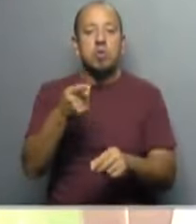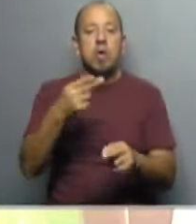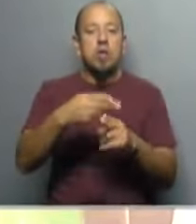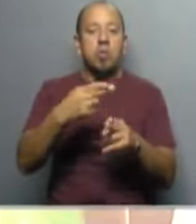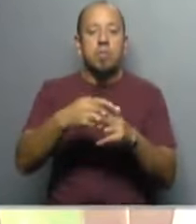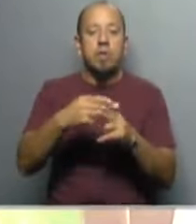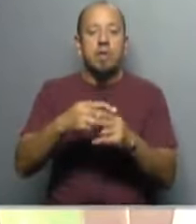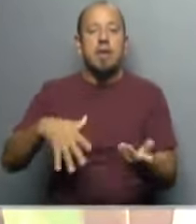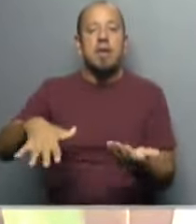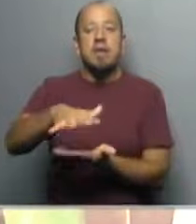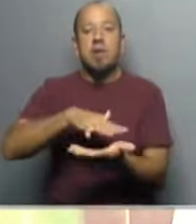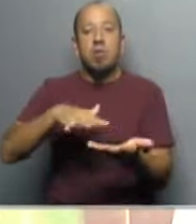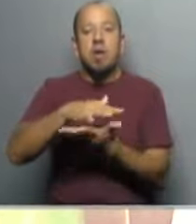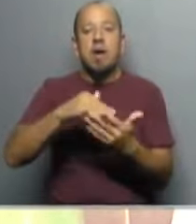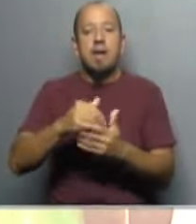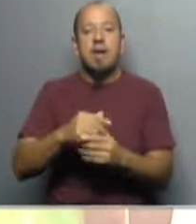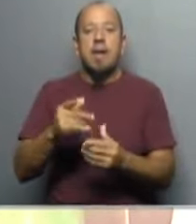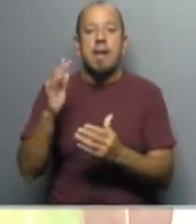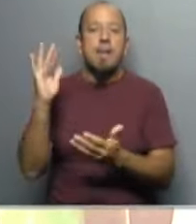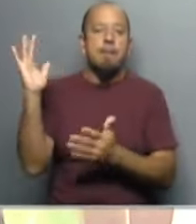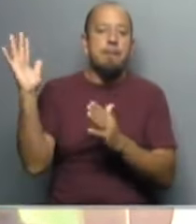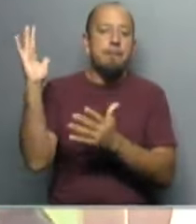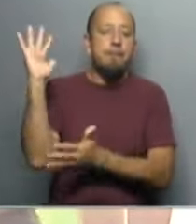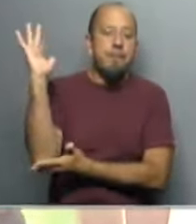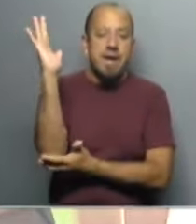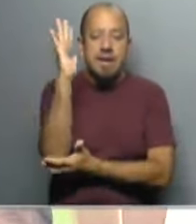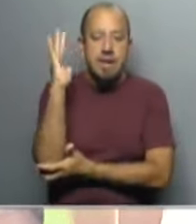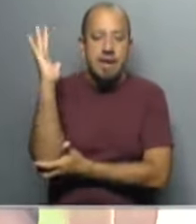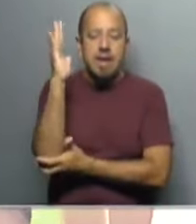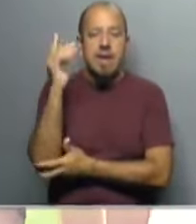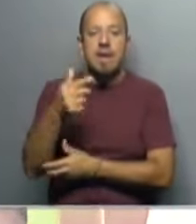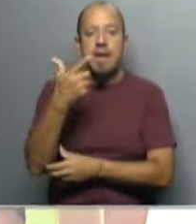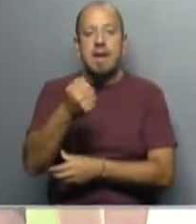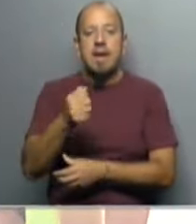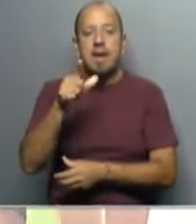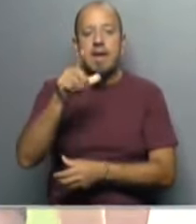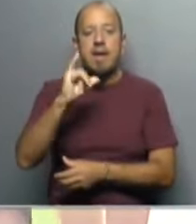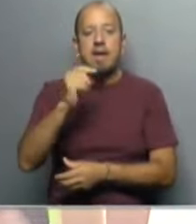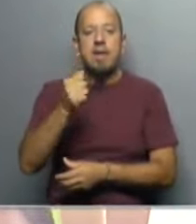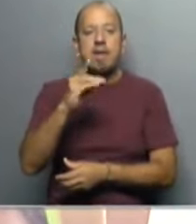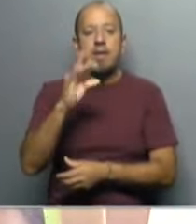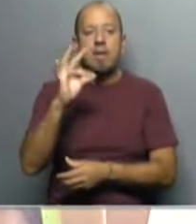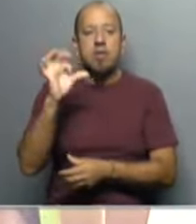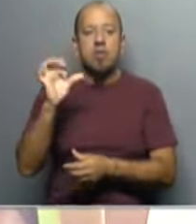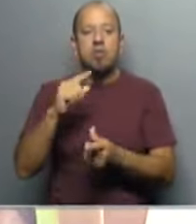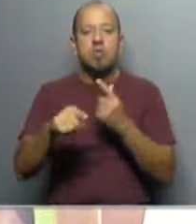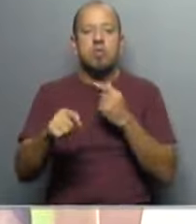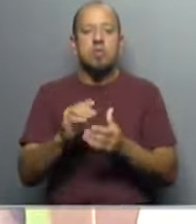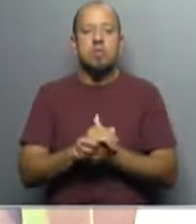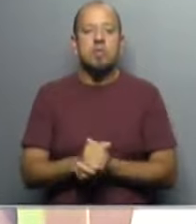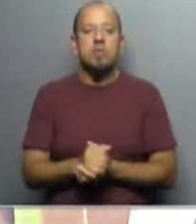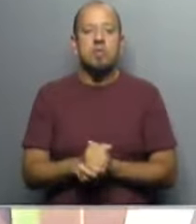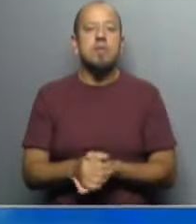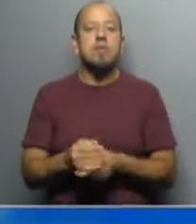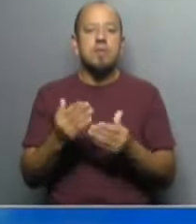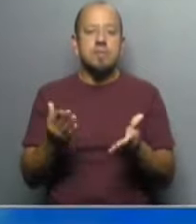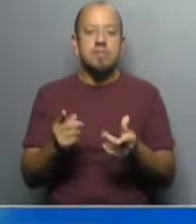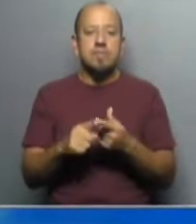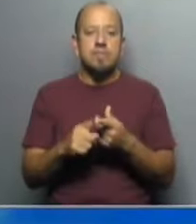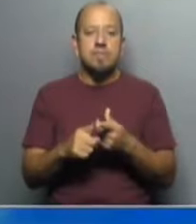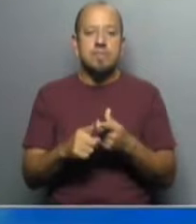era por la Primera. Totalmente, yo también. Cuenta? Y ahora que decirlo de la fecha, tenés razón, ¿viste? Sí, era bien. De la Primera. ¿Algo más, More? No mucho más que eso, lindo, en